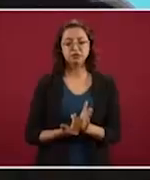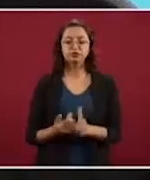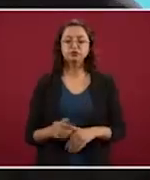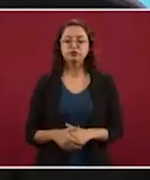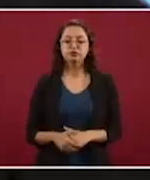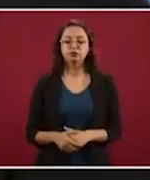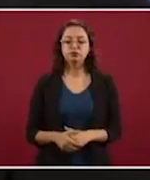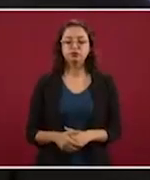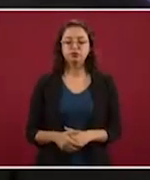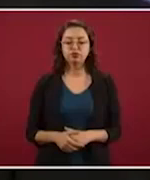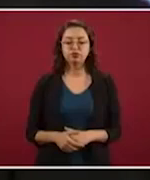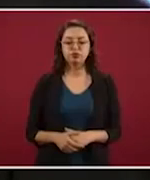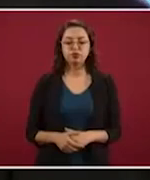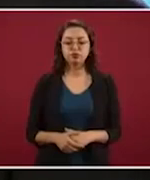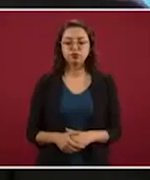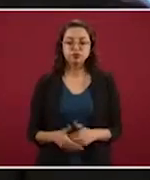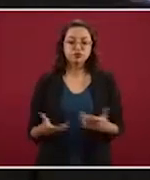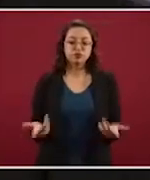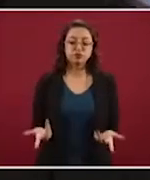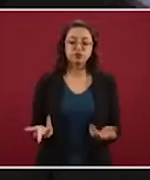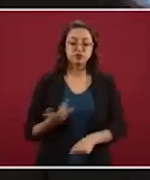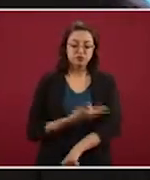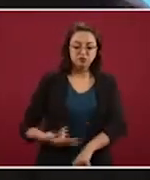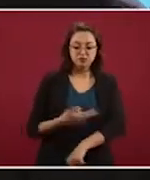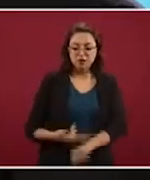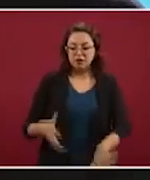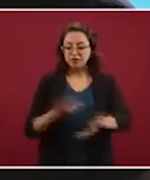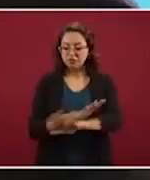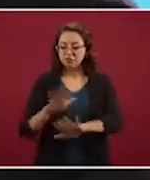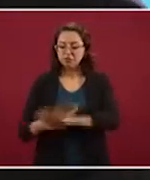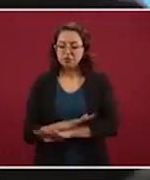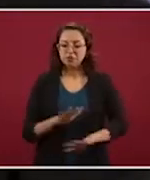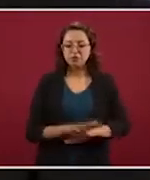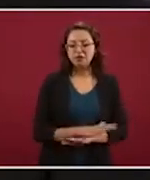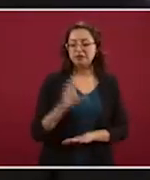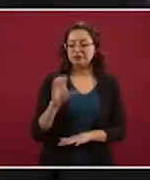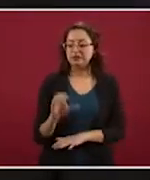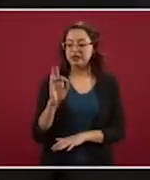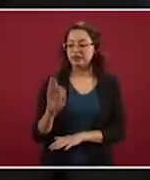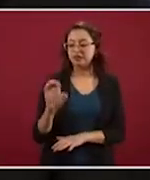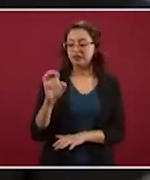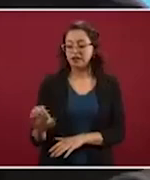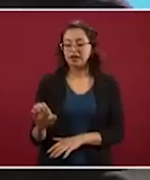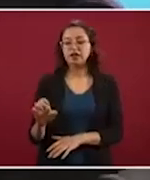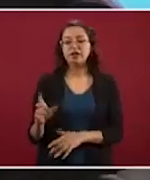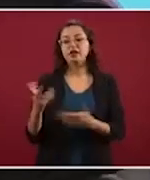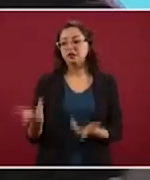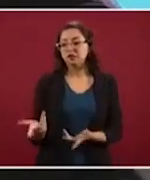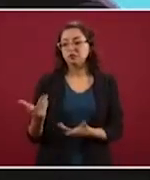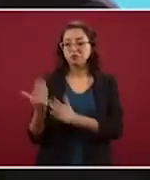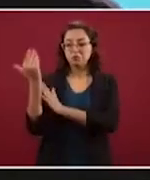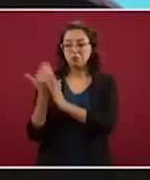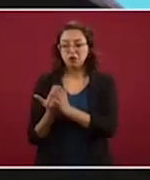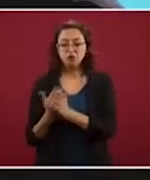a partir de las decisiones regulatorias de que la CFE tenía que comprar energía a